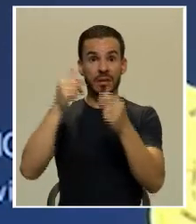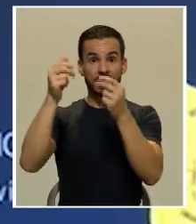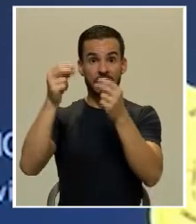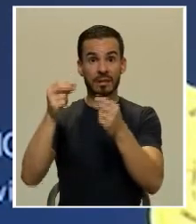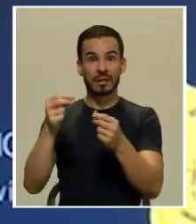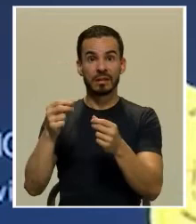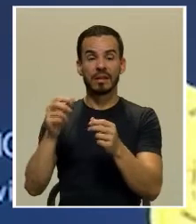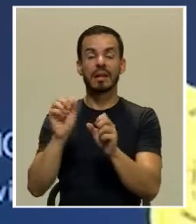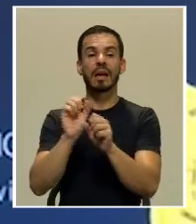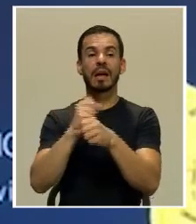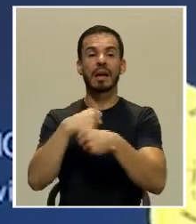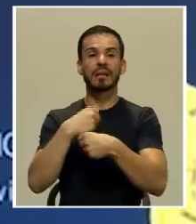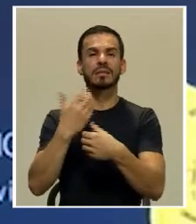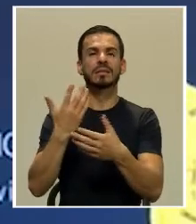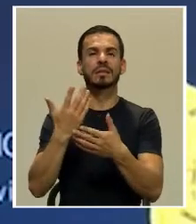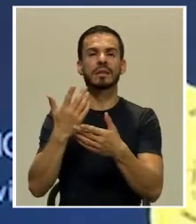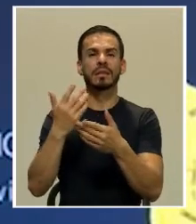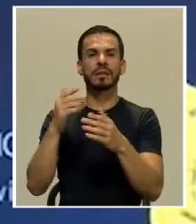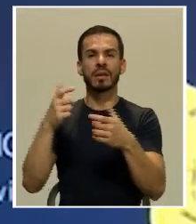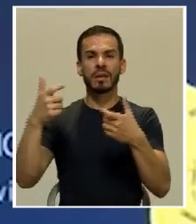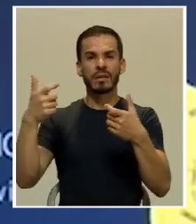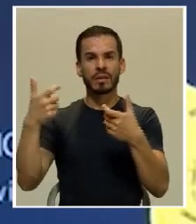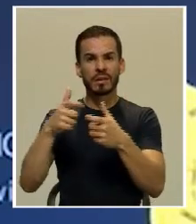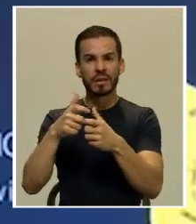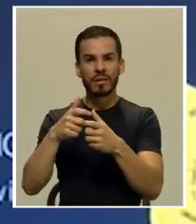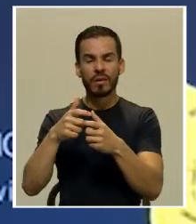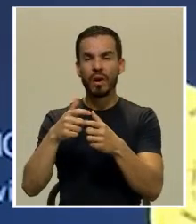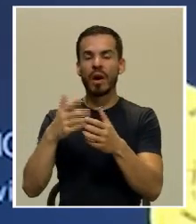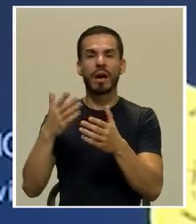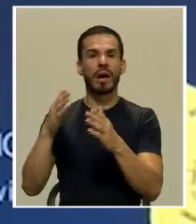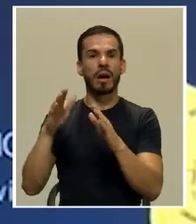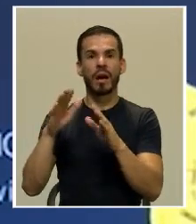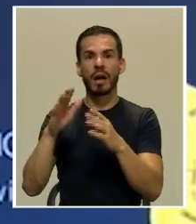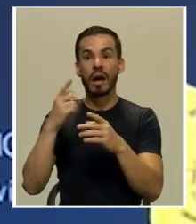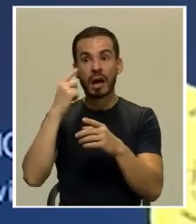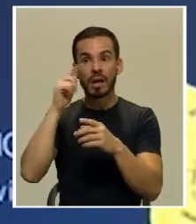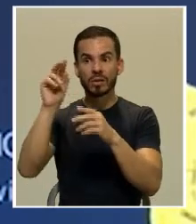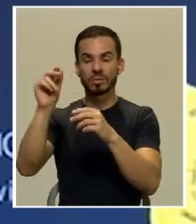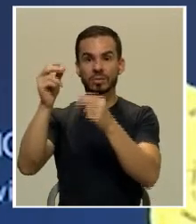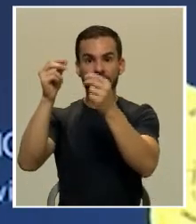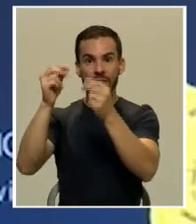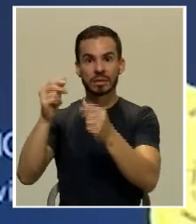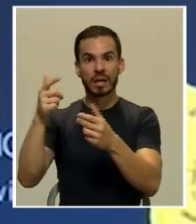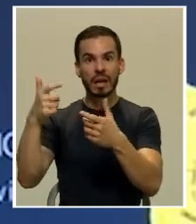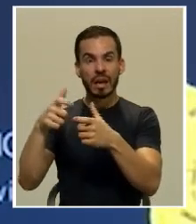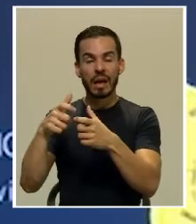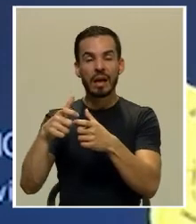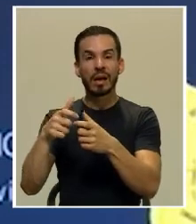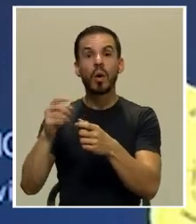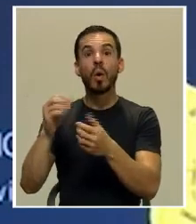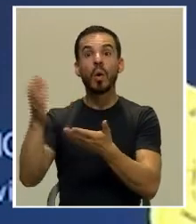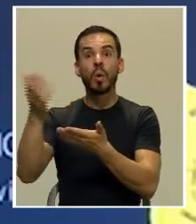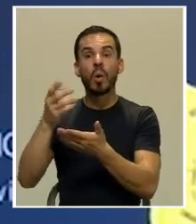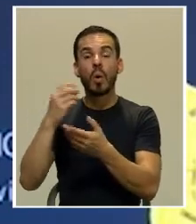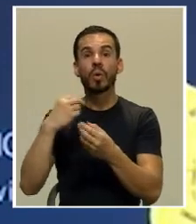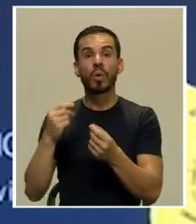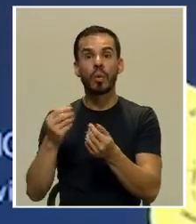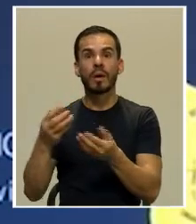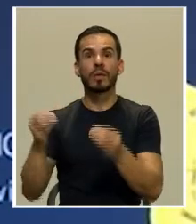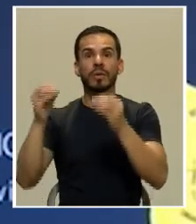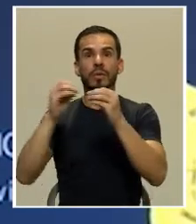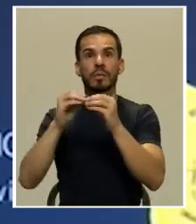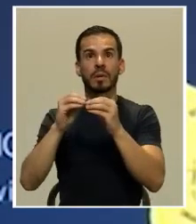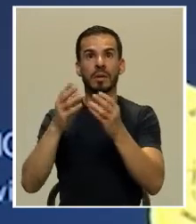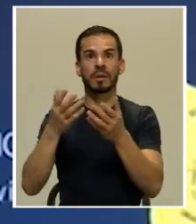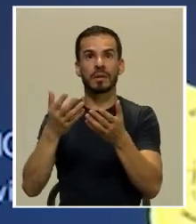Hacienda está haciendo una rebaja irregular a su salario o que está cobrando de más